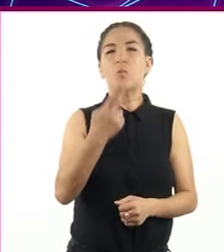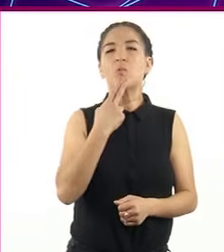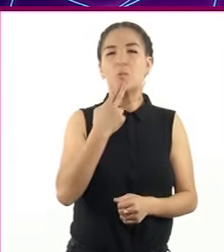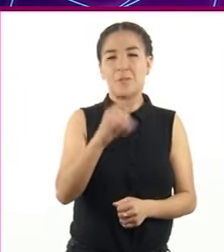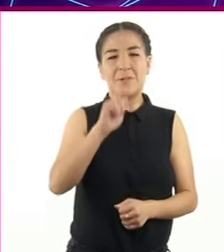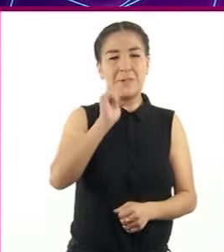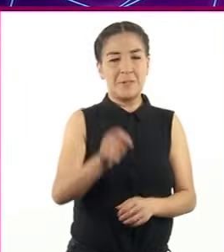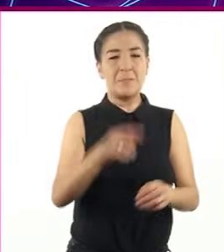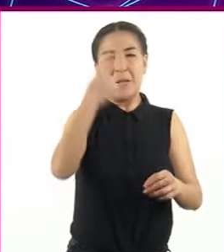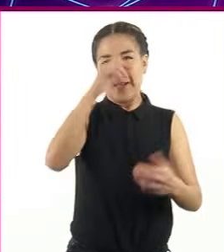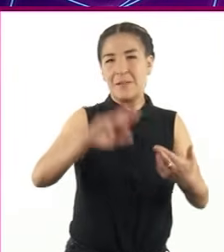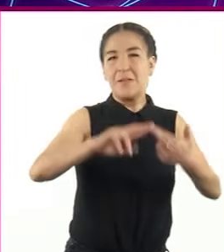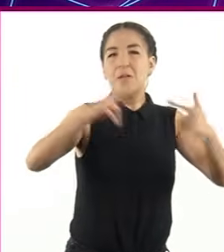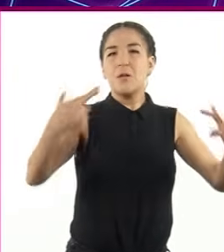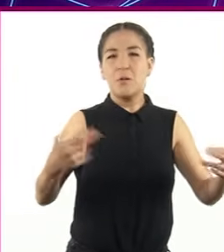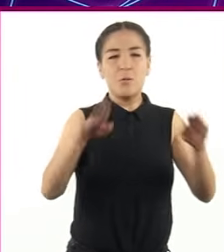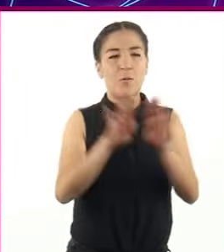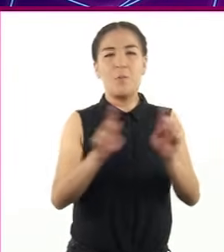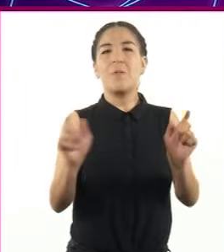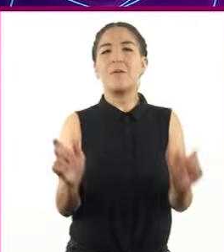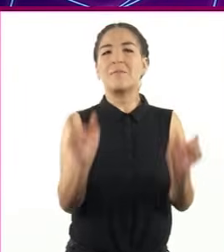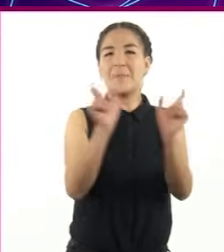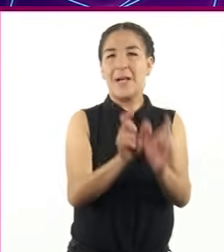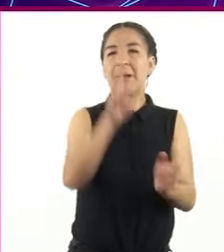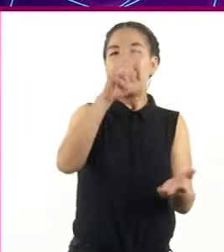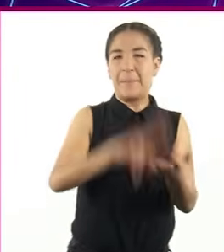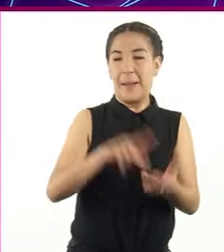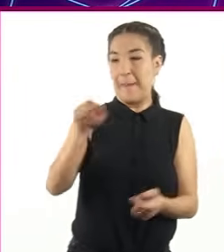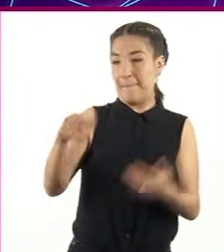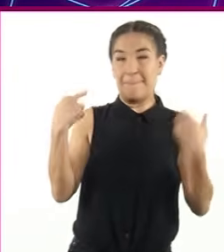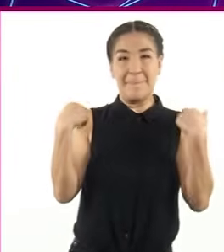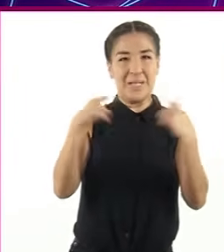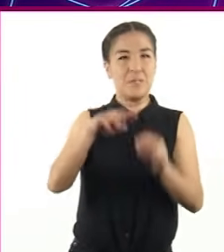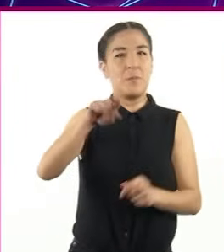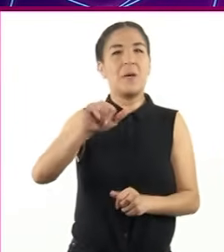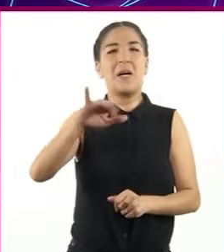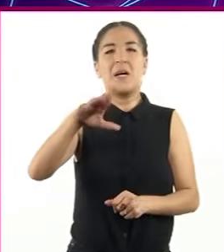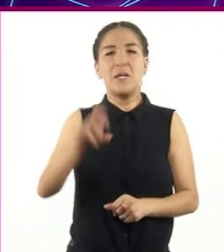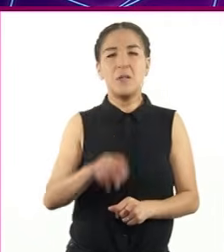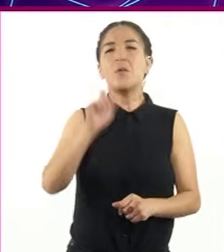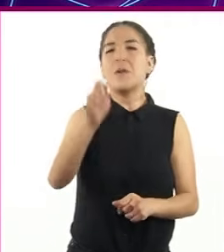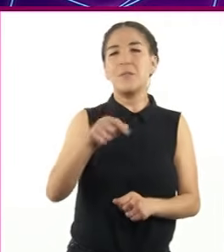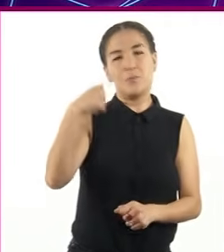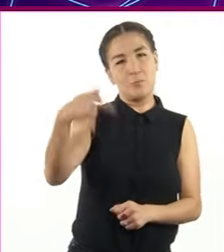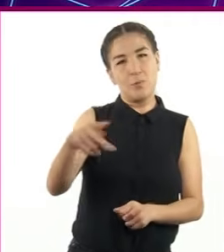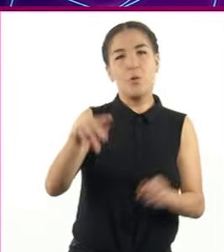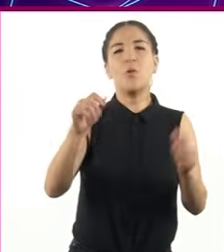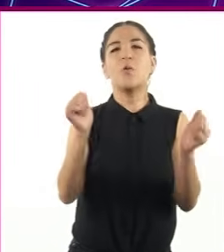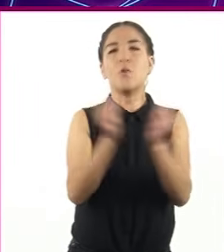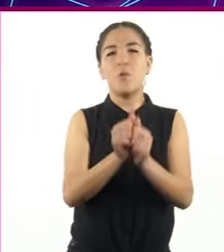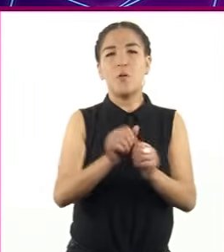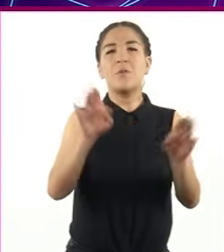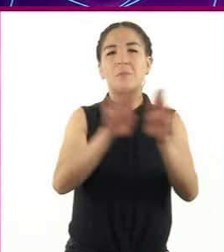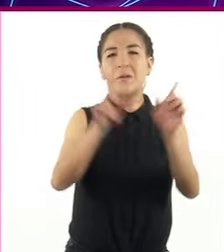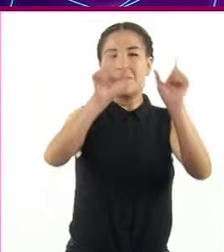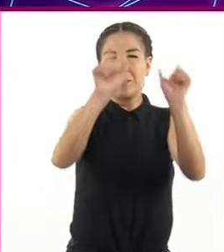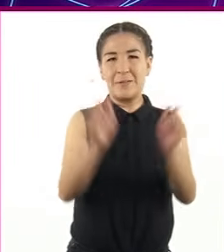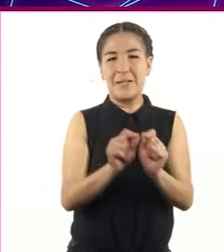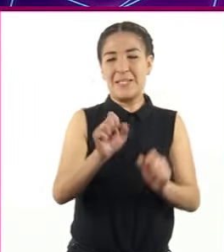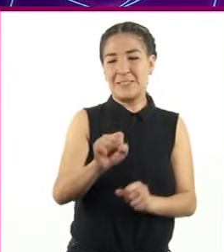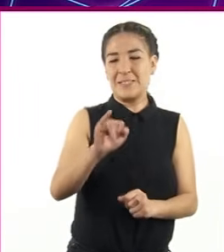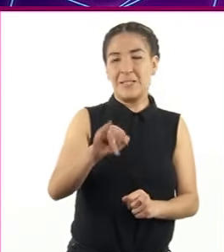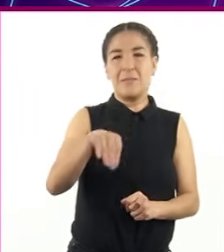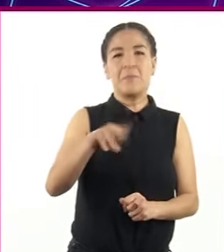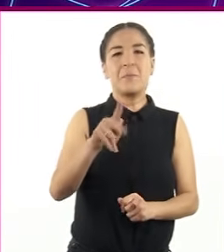para relacionar las expresiones que son equivalentes. El profesor Mario desarrollará lo correspondiente con el método de simplificación algebraica.